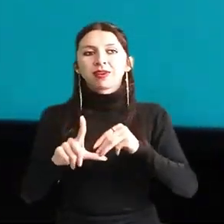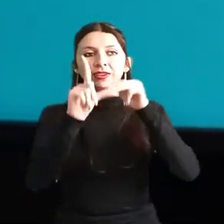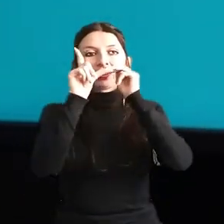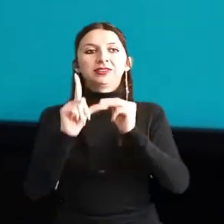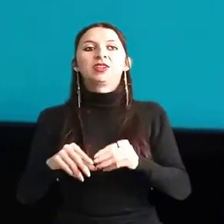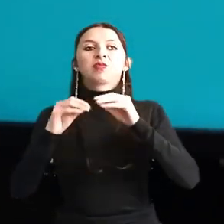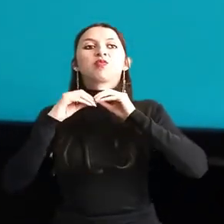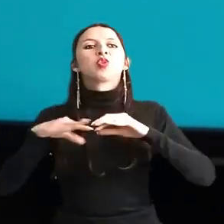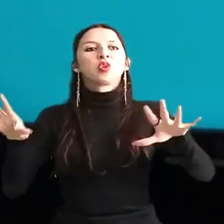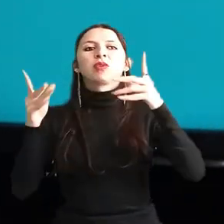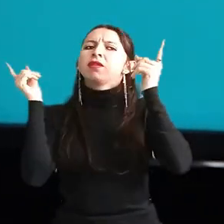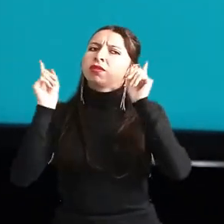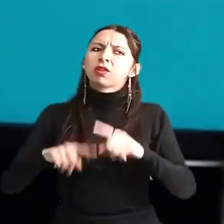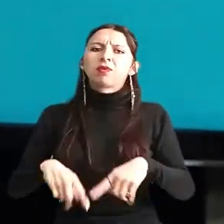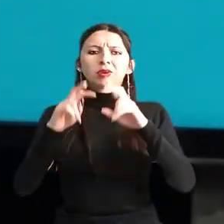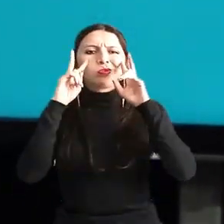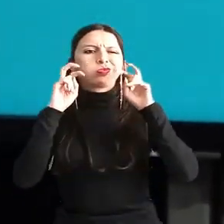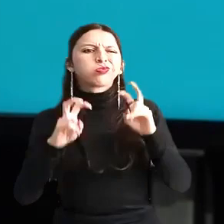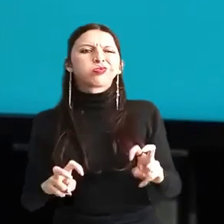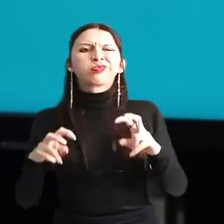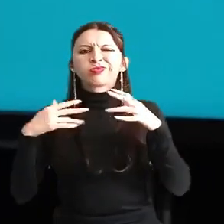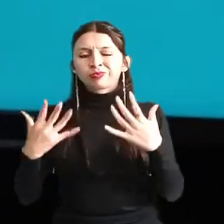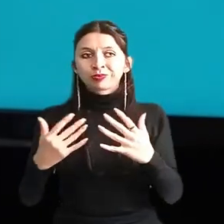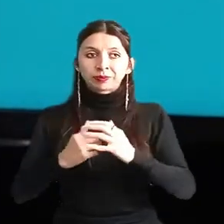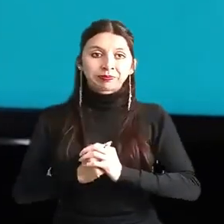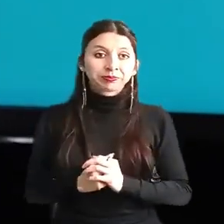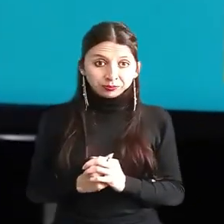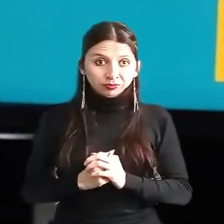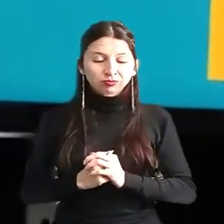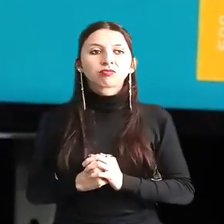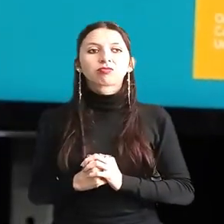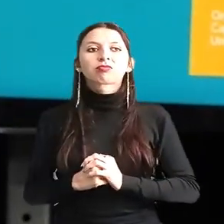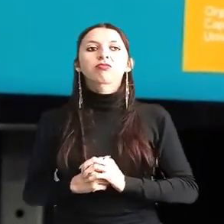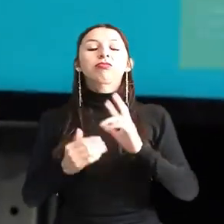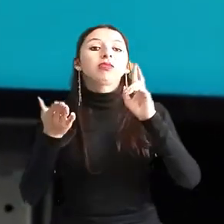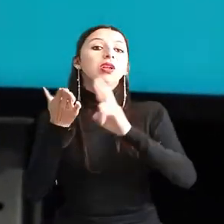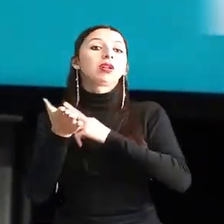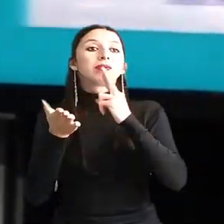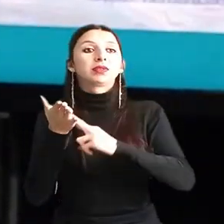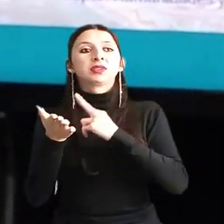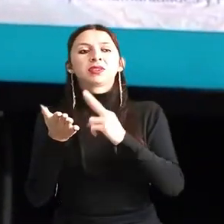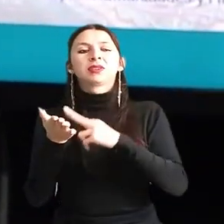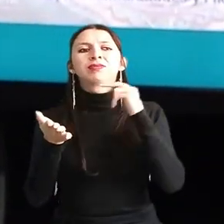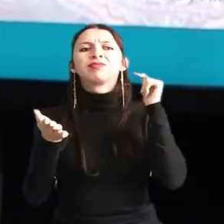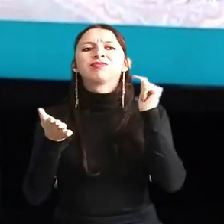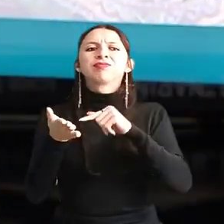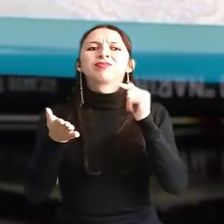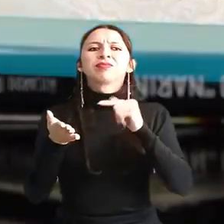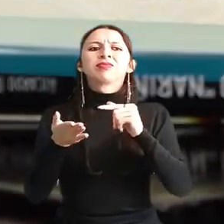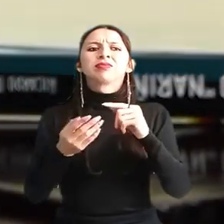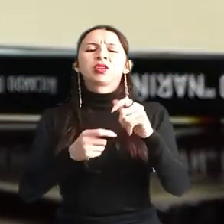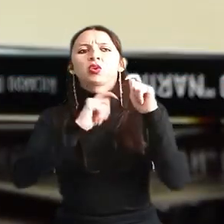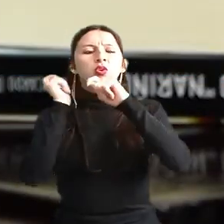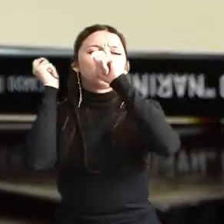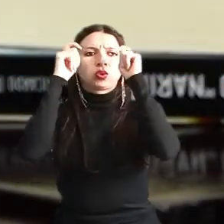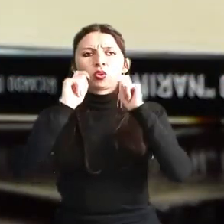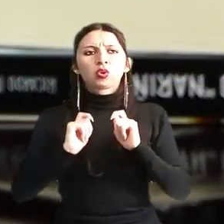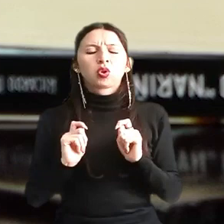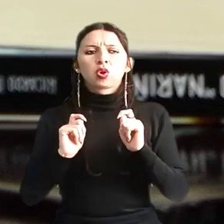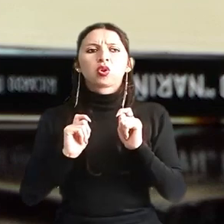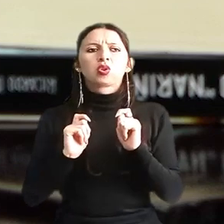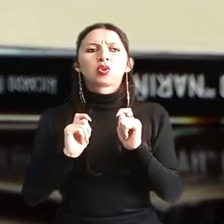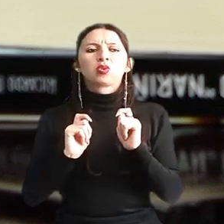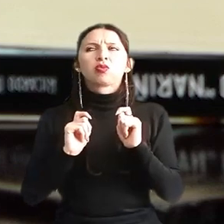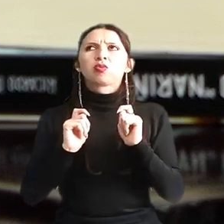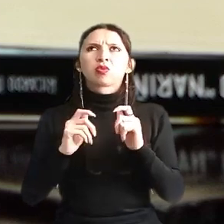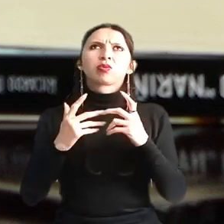programa de maestría en salud pública como investigación en esta área de formación entonces la revista ha tomado ese rol